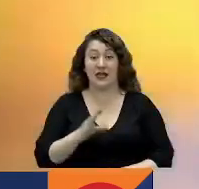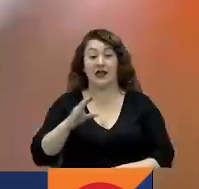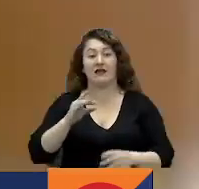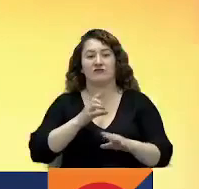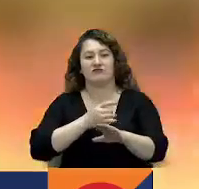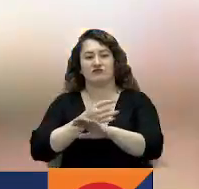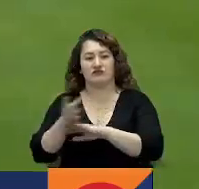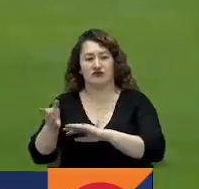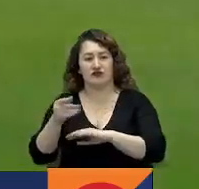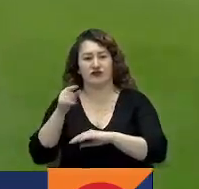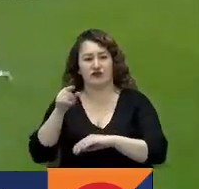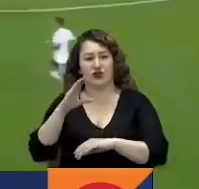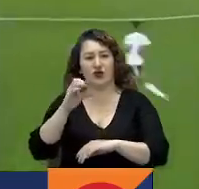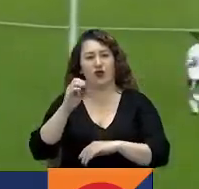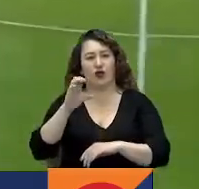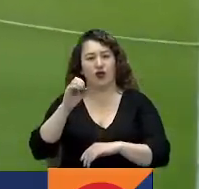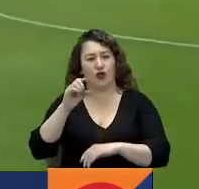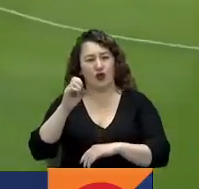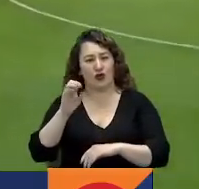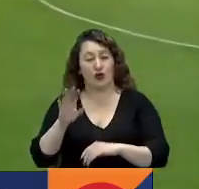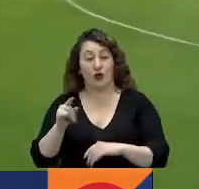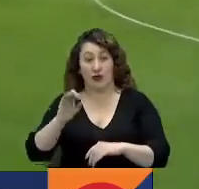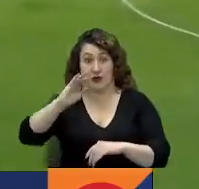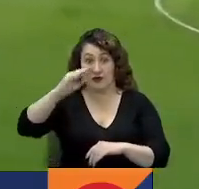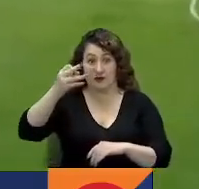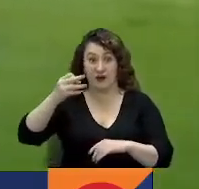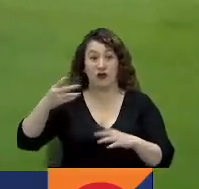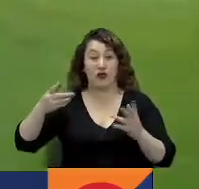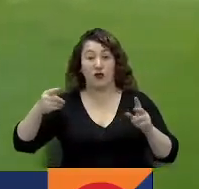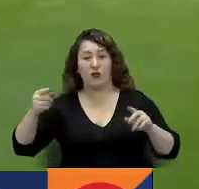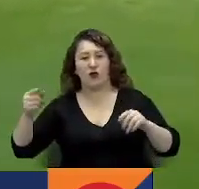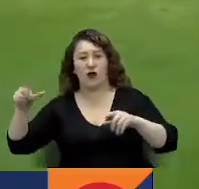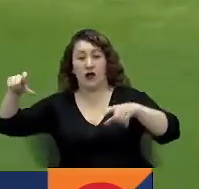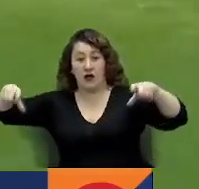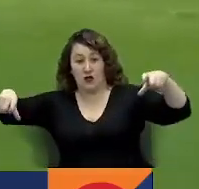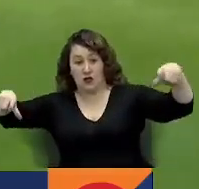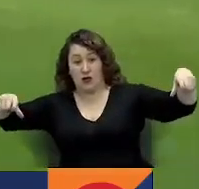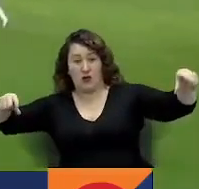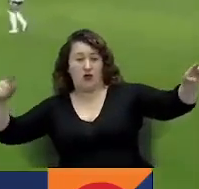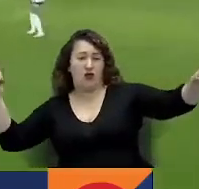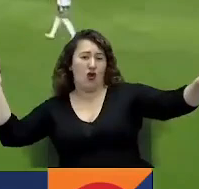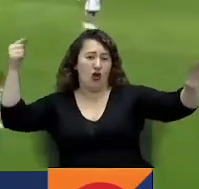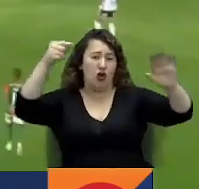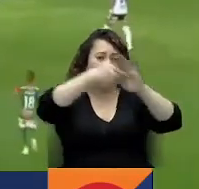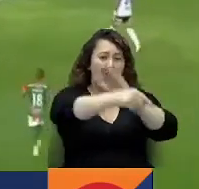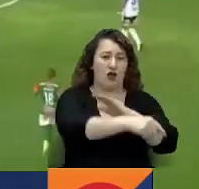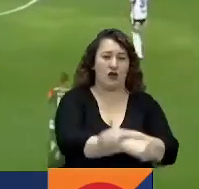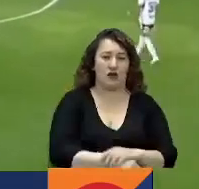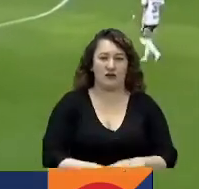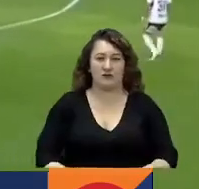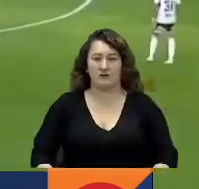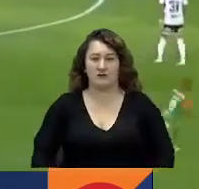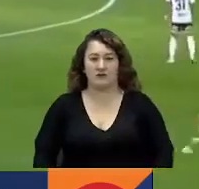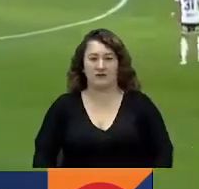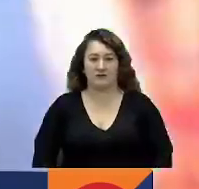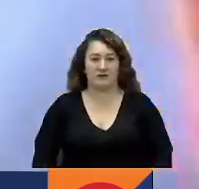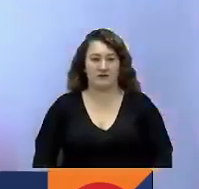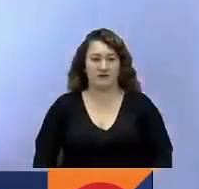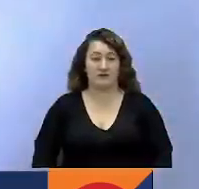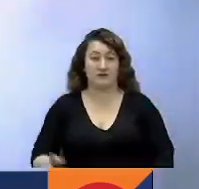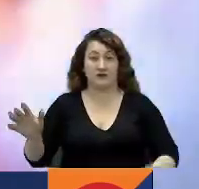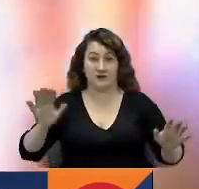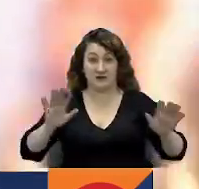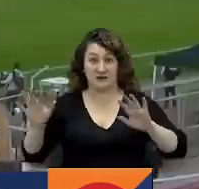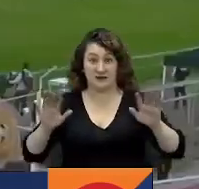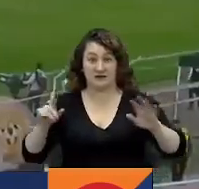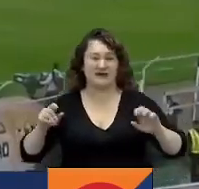3-1 y el tercero de los locales fue de arco a arco. El golero de Cobresal, Leandro Requena, sacó rápido desde el piso y el guardameta de